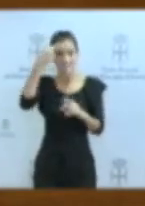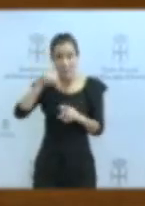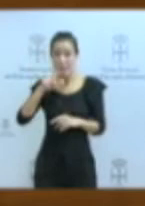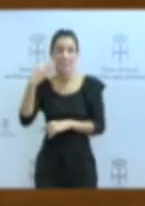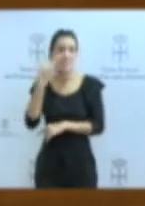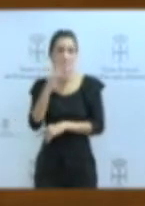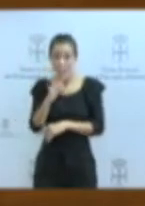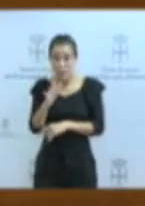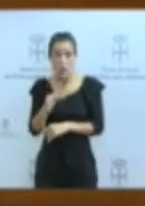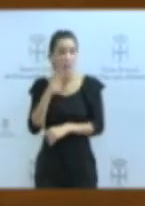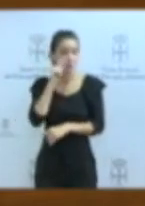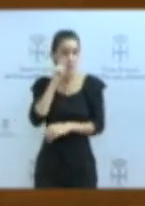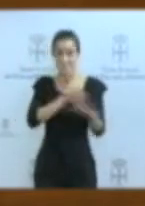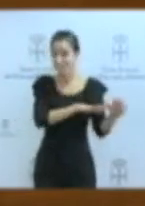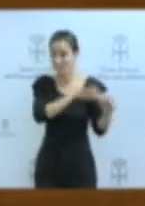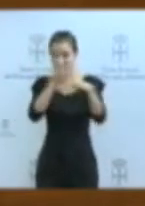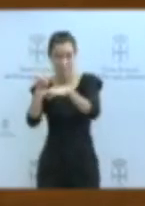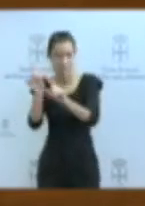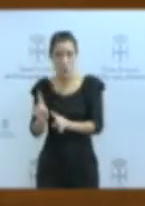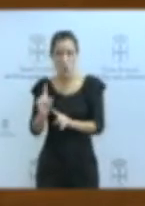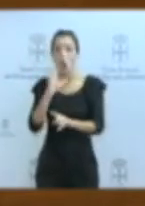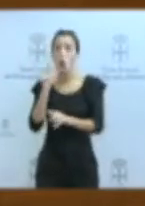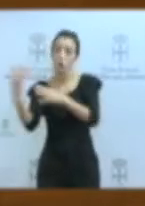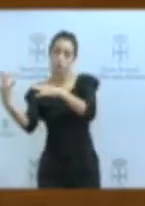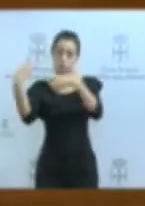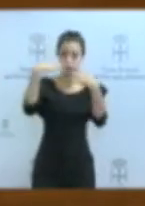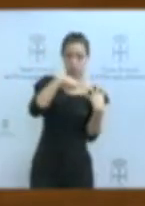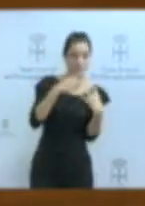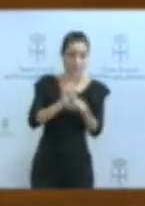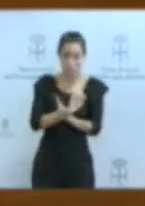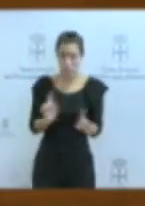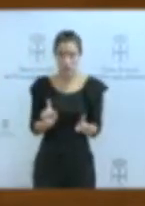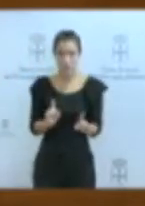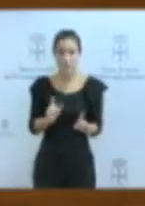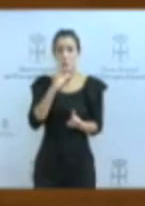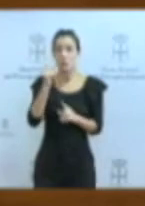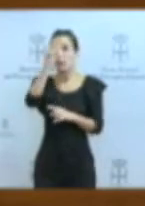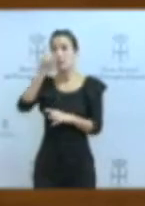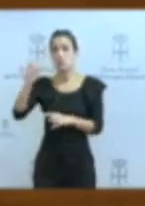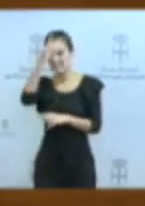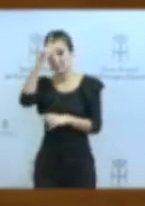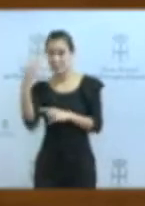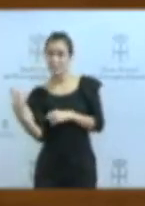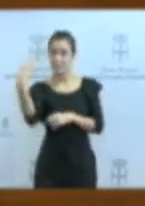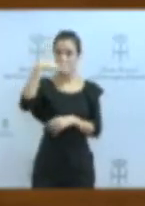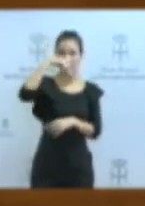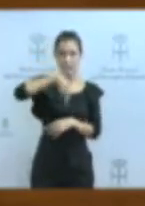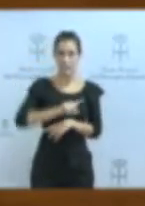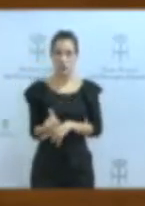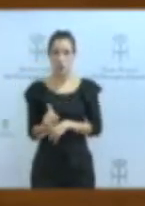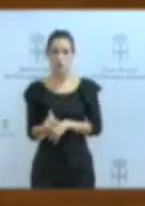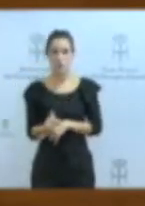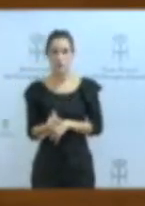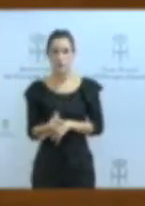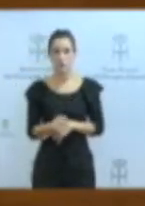querer venir aquí. Vaya usted a donde se concentra la mayor parte de la población en Alemania, si es eso lo que les interesa, atraer a turistas, y mucho menos van a venir